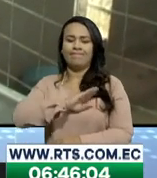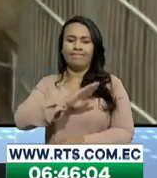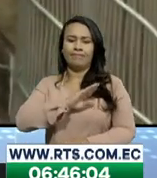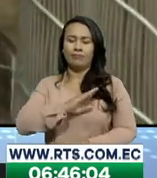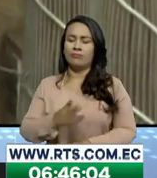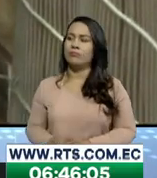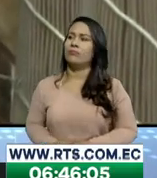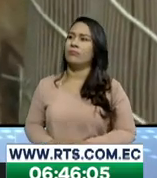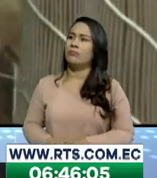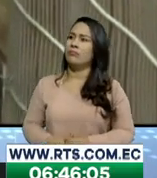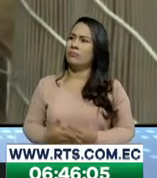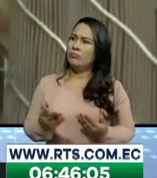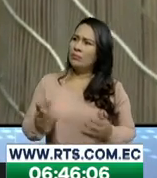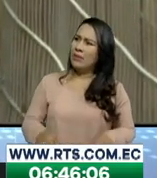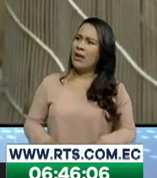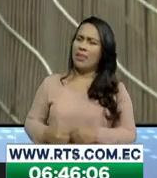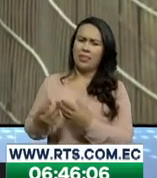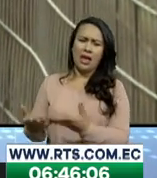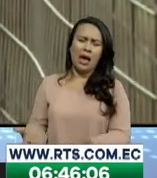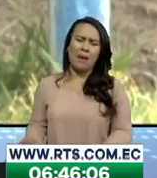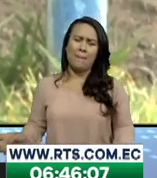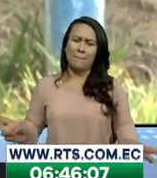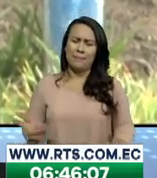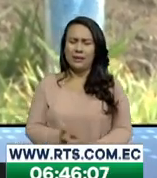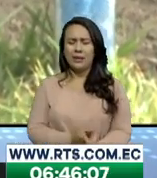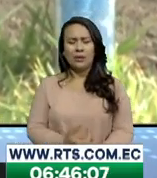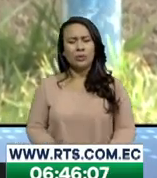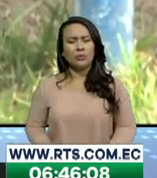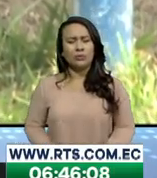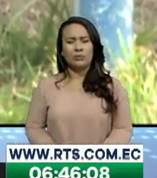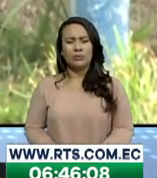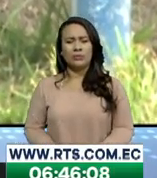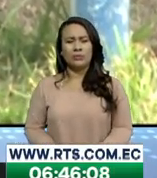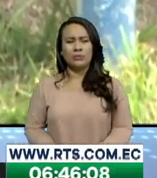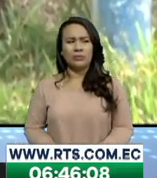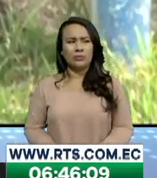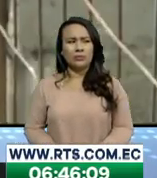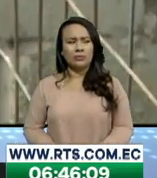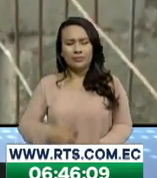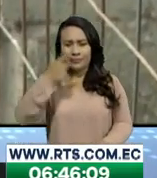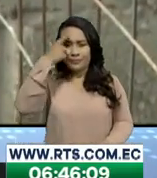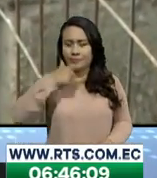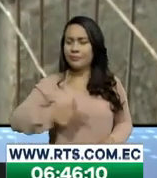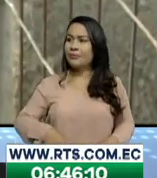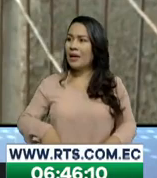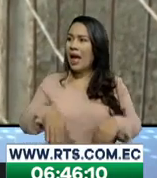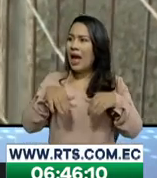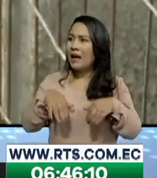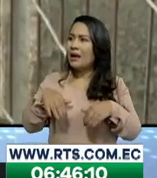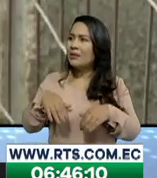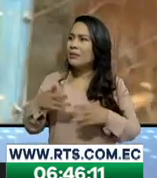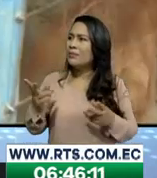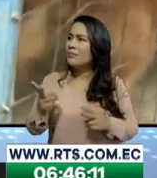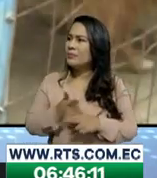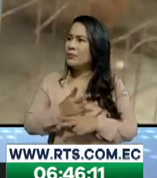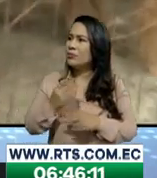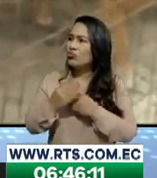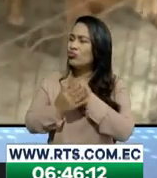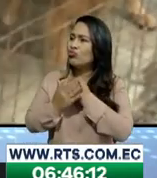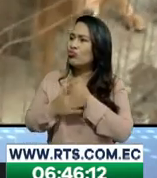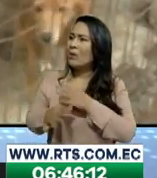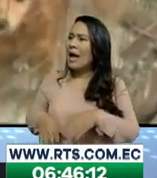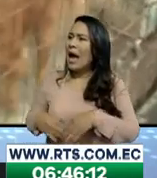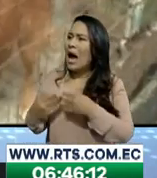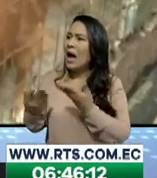es que alma tienen, pues, para que hagan este tipo de situaciones de gente, de personas o animales indefensas, y de gente que recibe